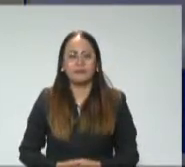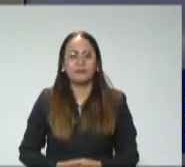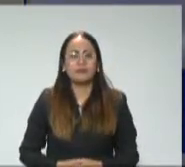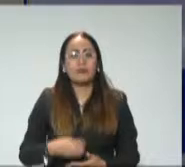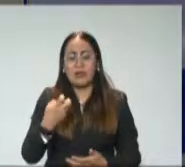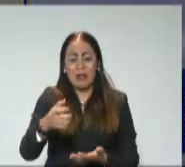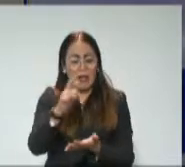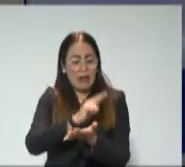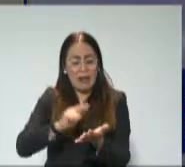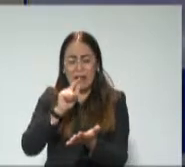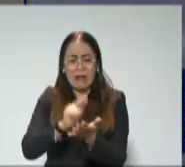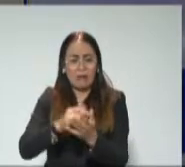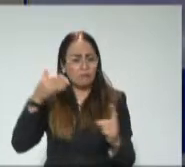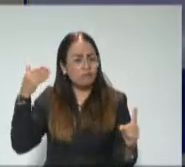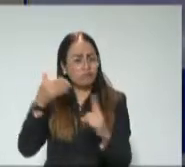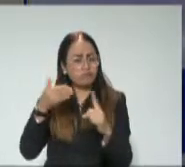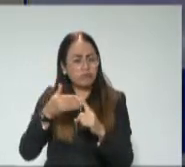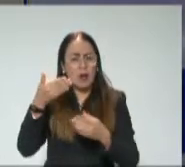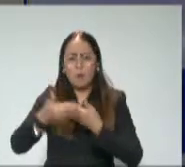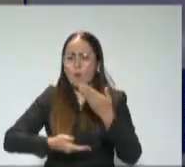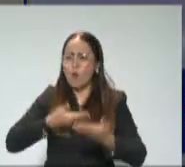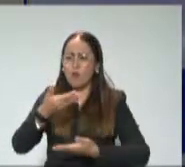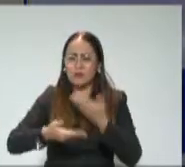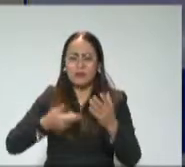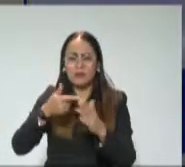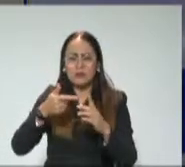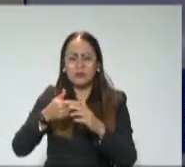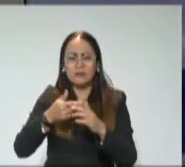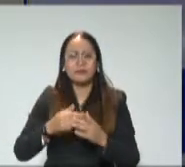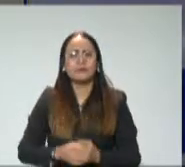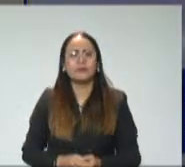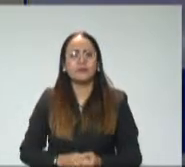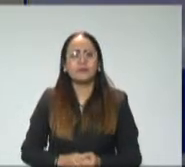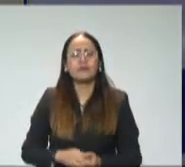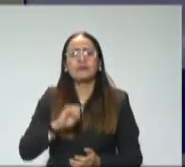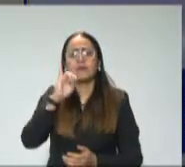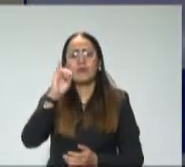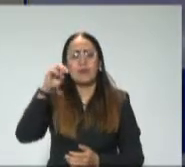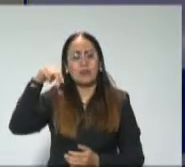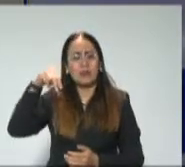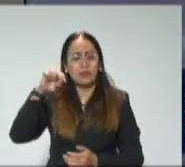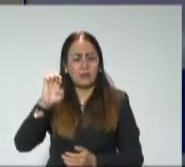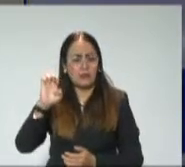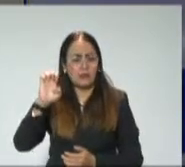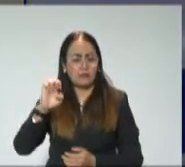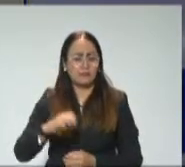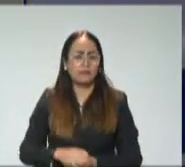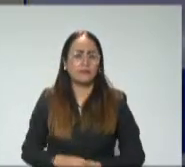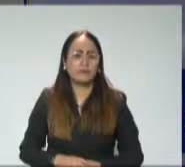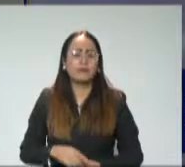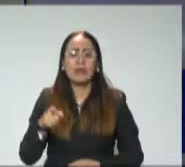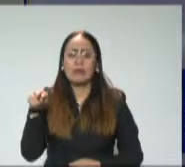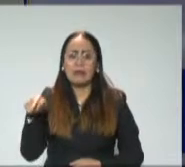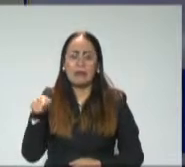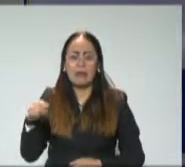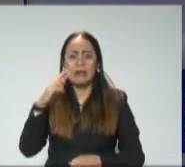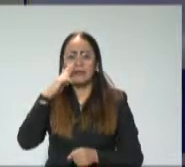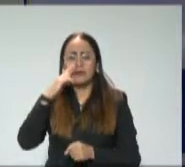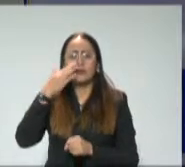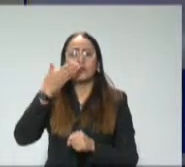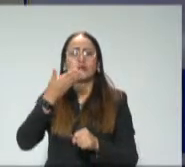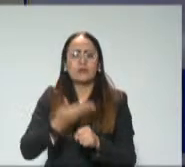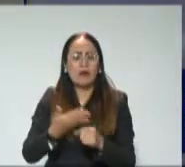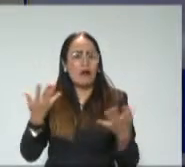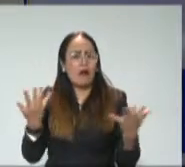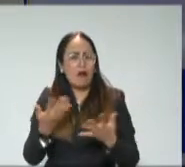leyes específicas para el proceso en curso el Instituto Nacional electoral será responsable de establecer